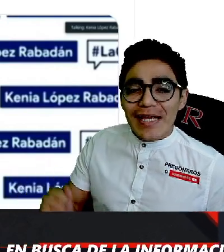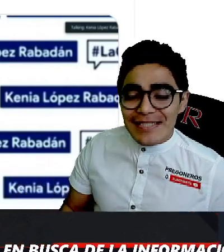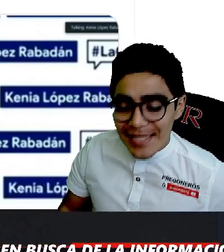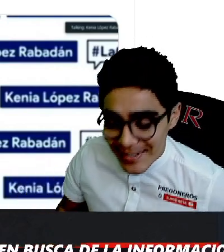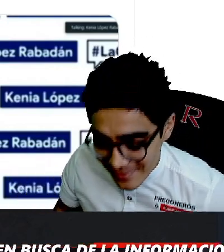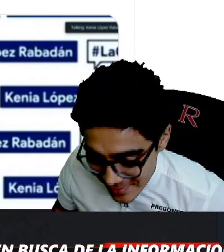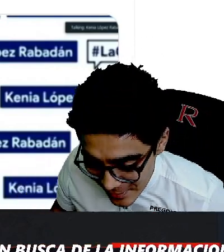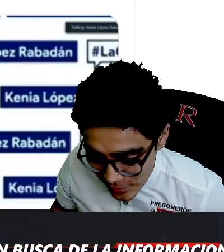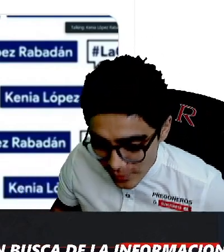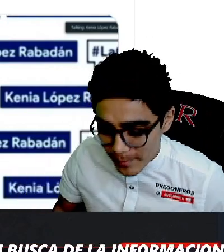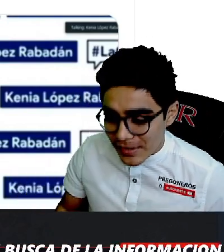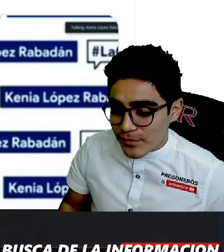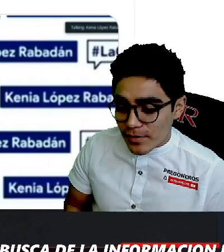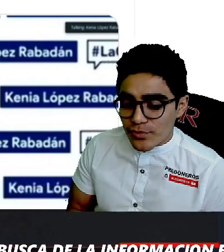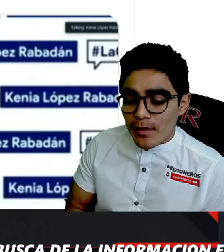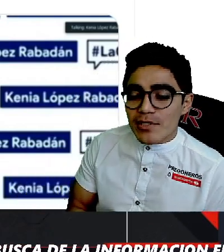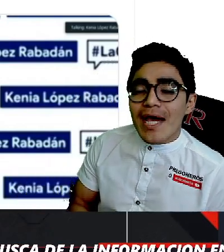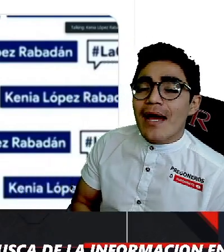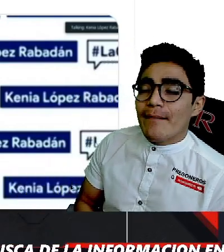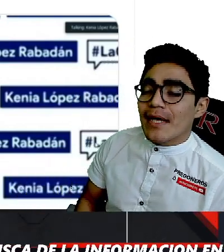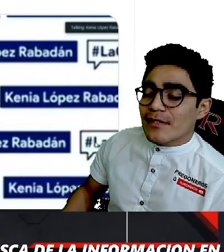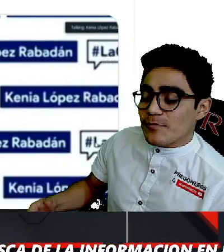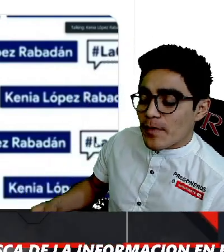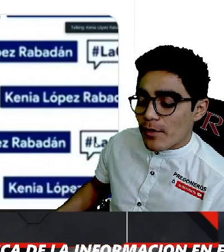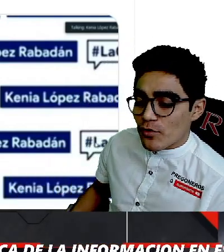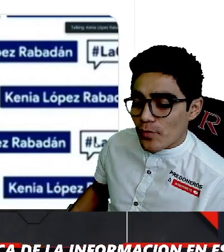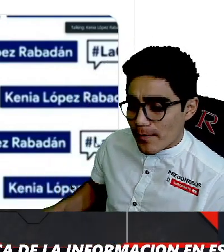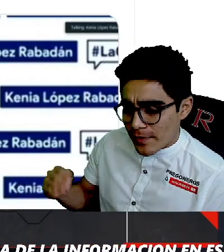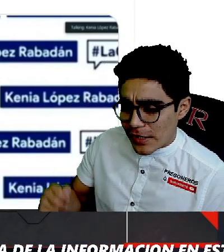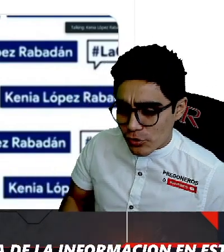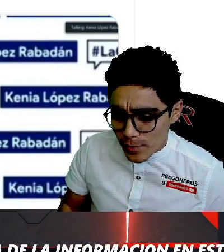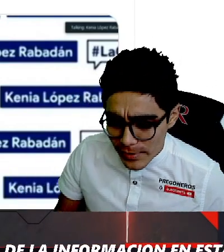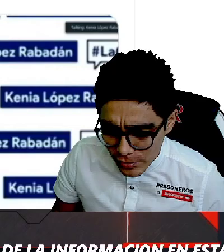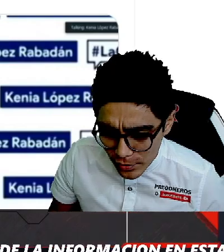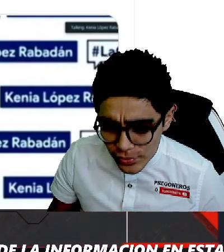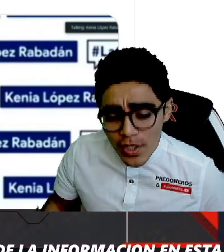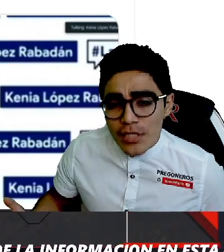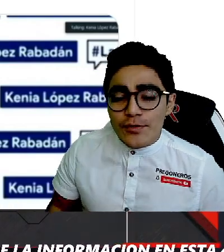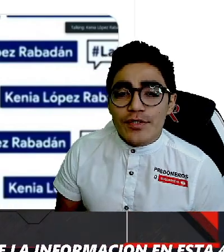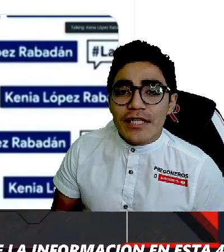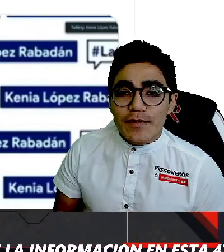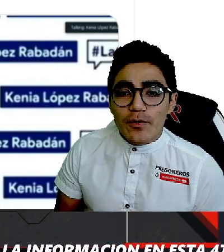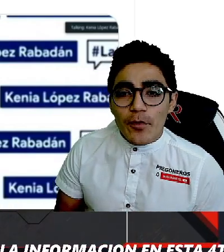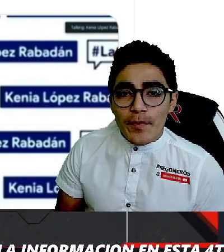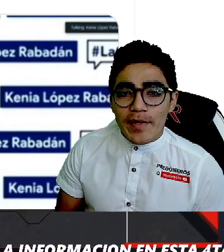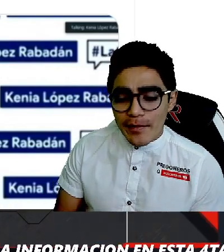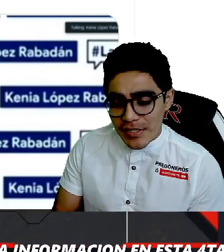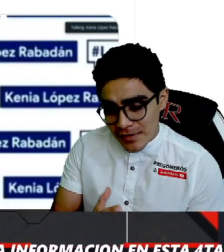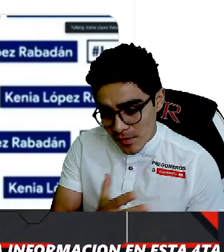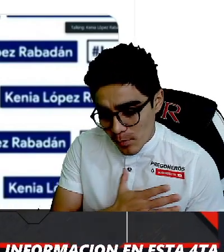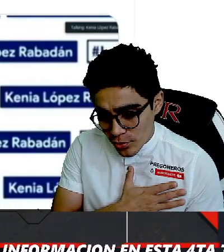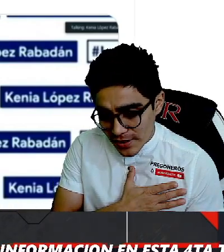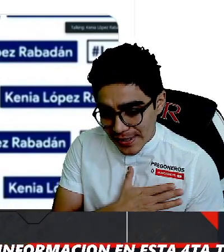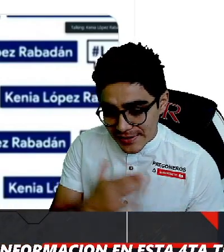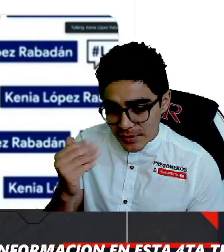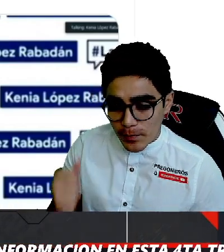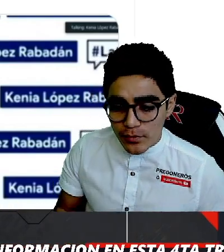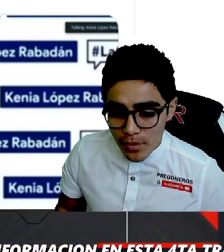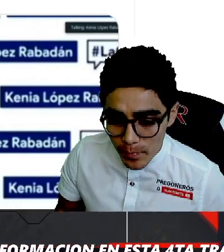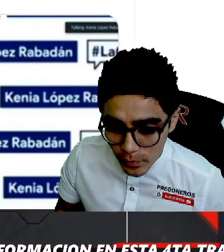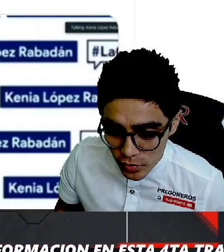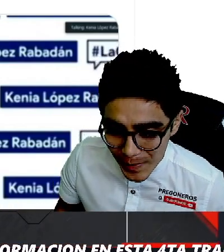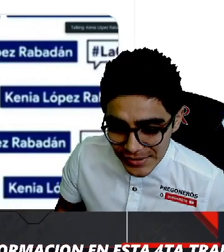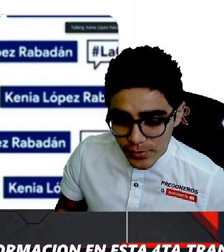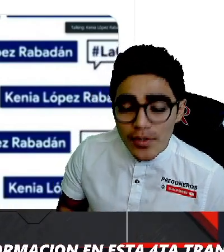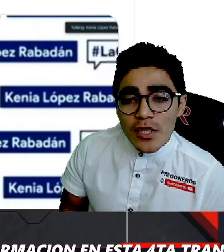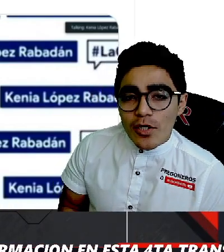tengas un excelente inicio de mes. Nos encontramos ya a martes 1 de noviembre del 2022. Si nos estás viendo por primera vez, muchas gracias por tu